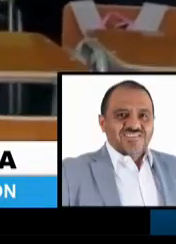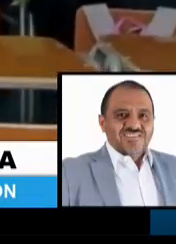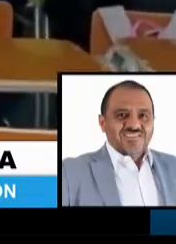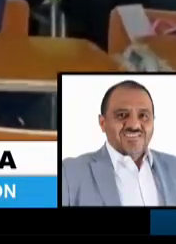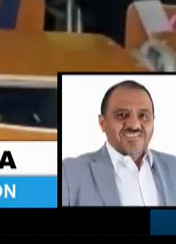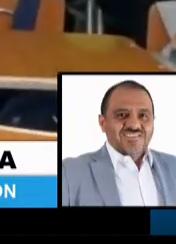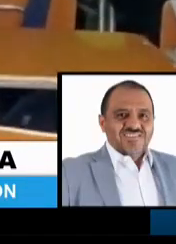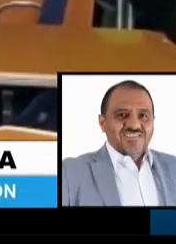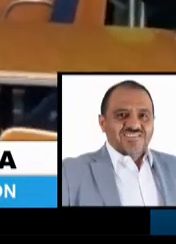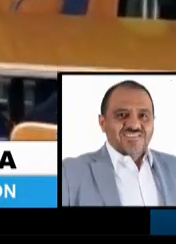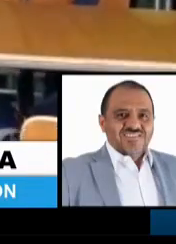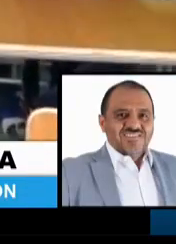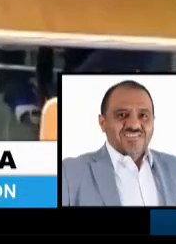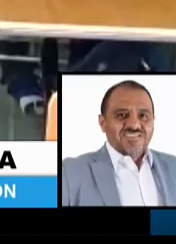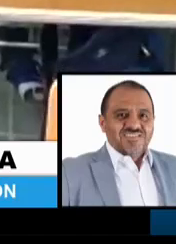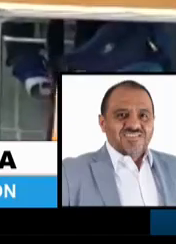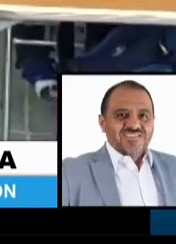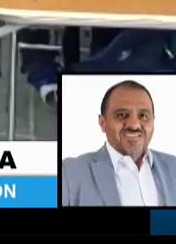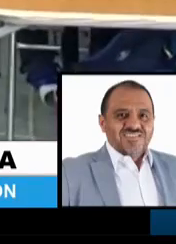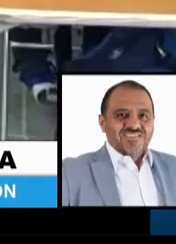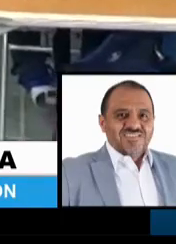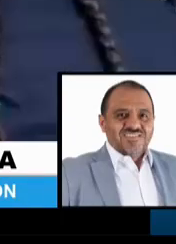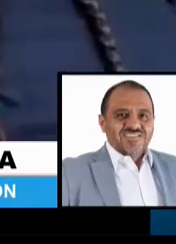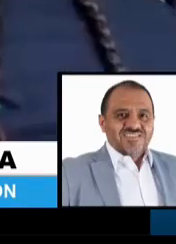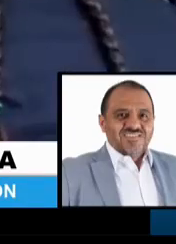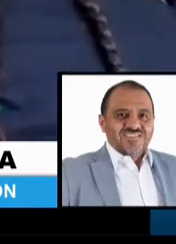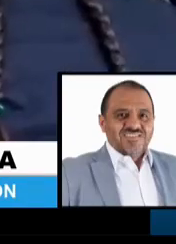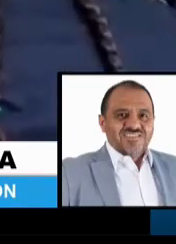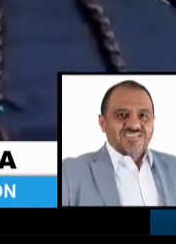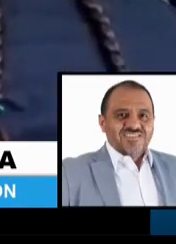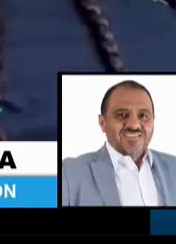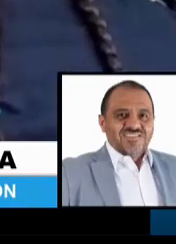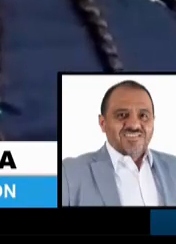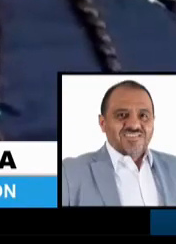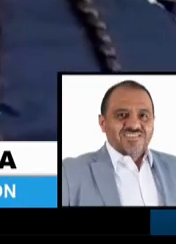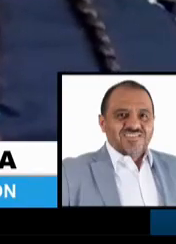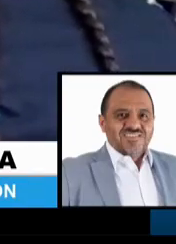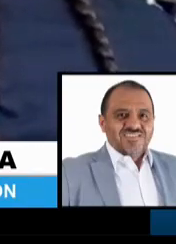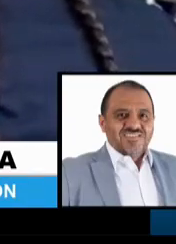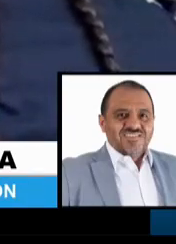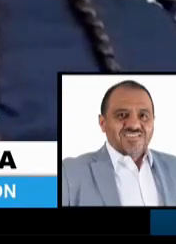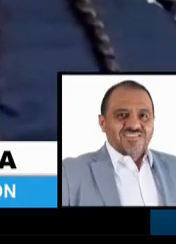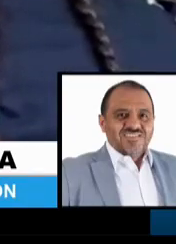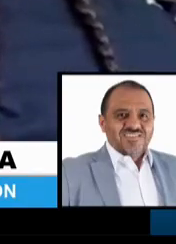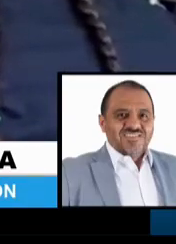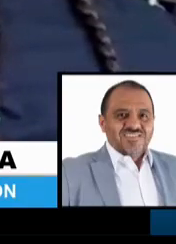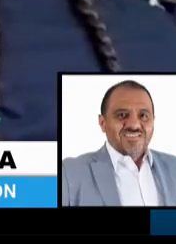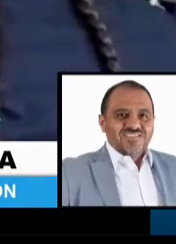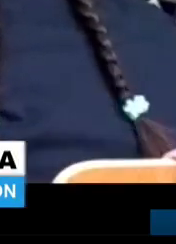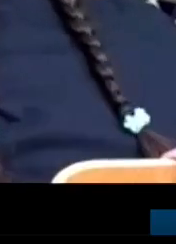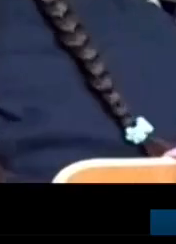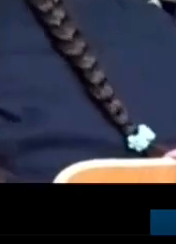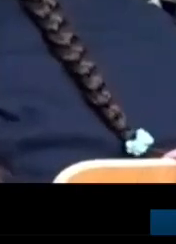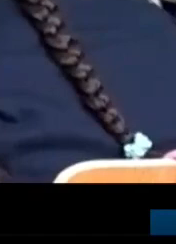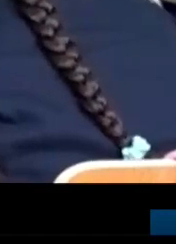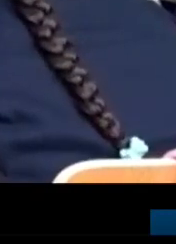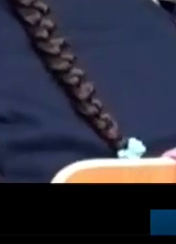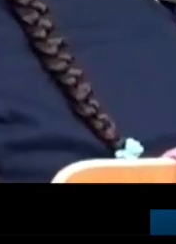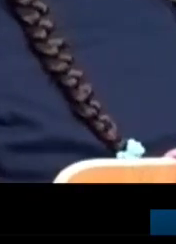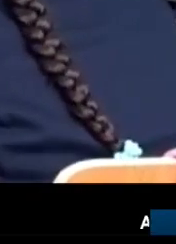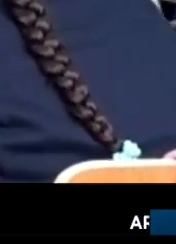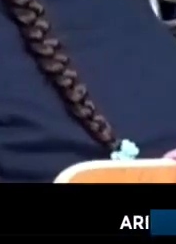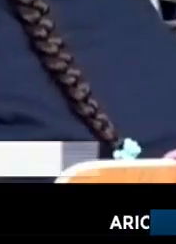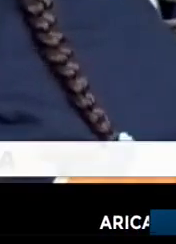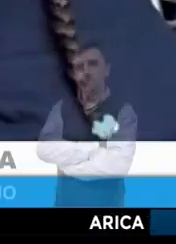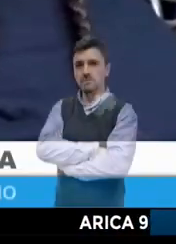o lunes 13, ¿no es cierto?, de marzo. Por lo tanto, estamos llegando en fecha. Mientras que el presidente Gabriel Boric comprometió la reconstrucción de la escuela de Punta